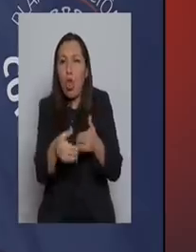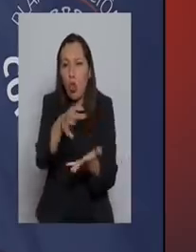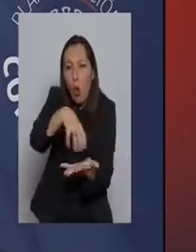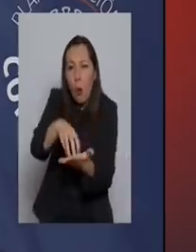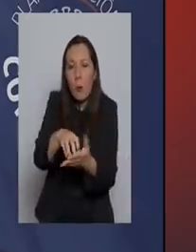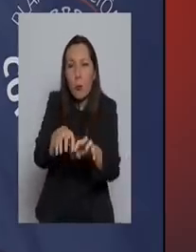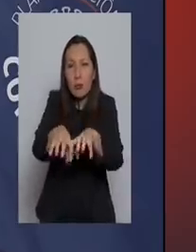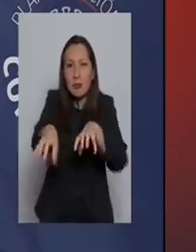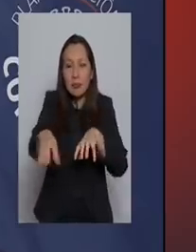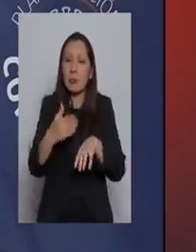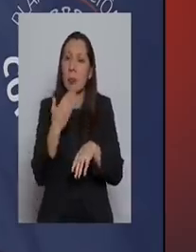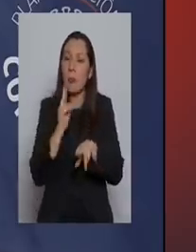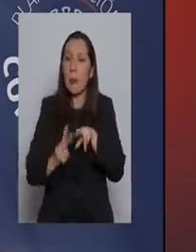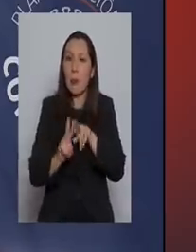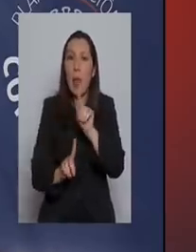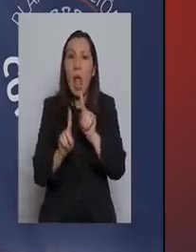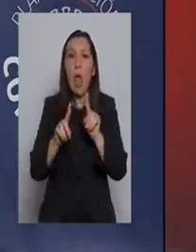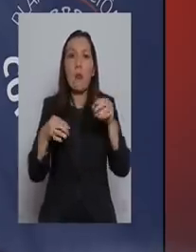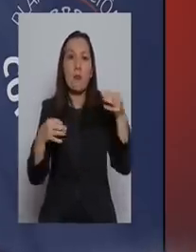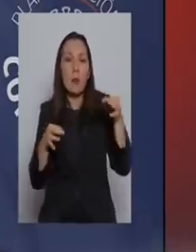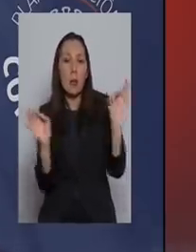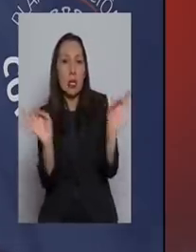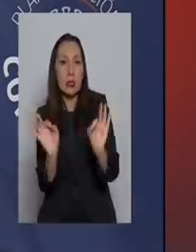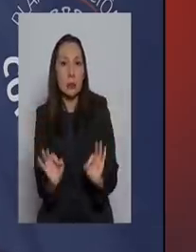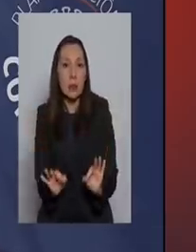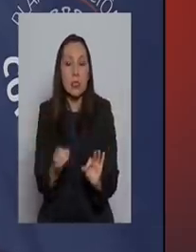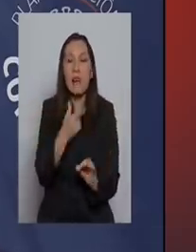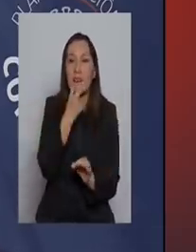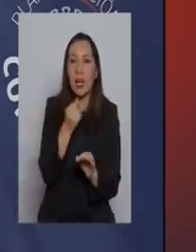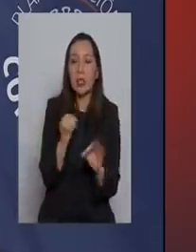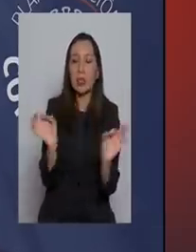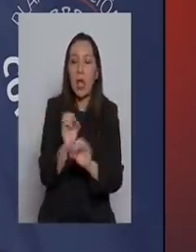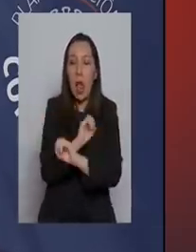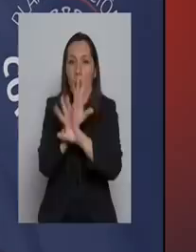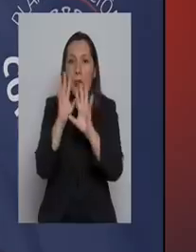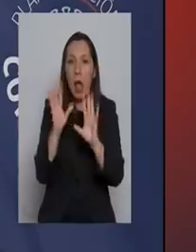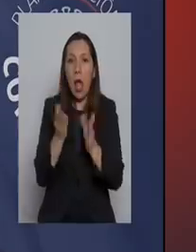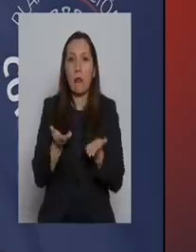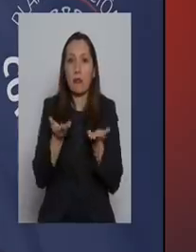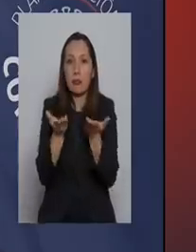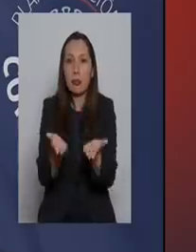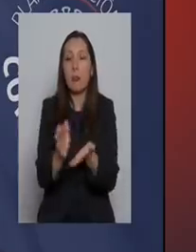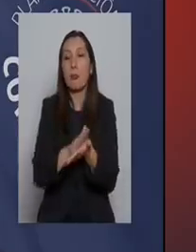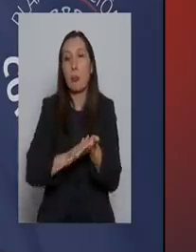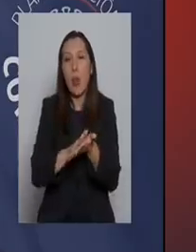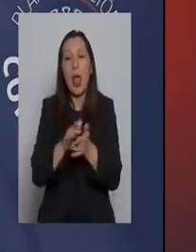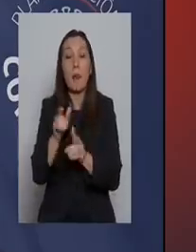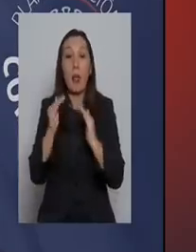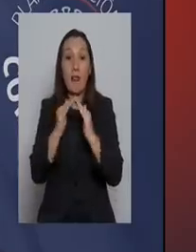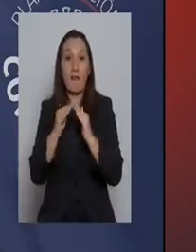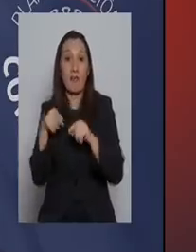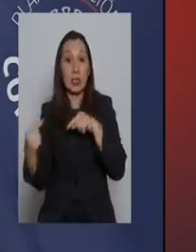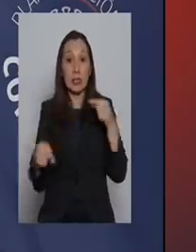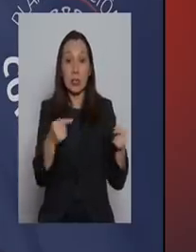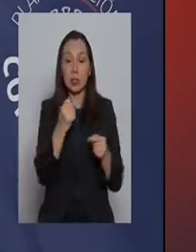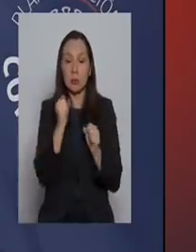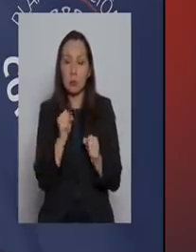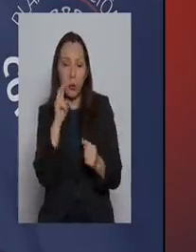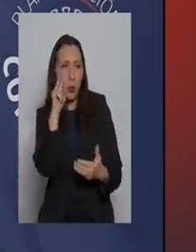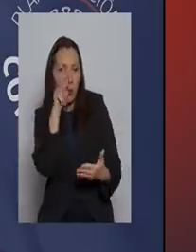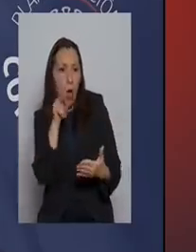y también si es que se va a preparar algún material didáctico, a lo mejor que ya pudiera quedar disponible, por ejemplo, para que los vecinos y vecinas